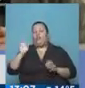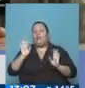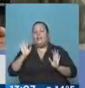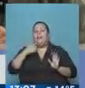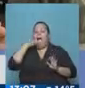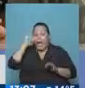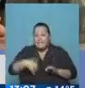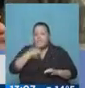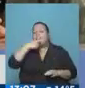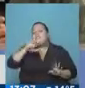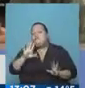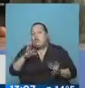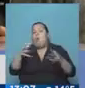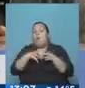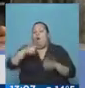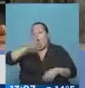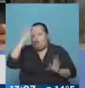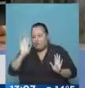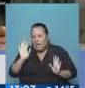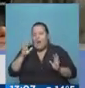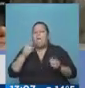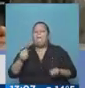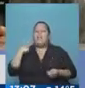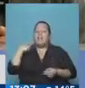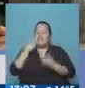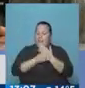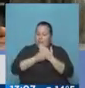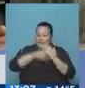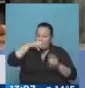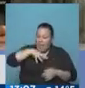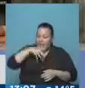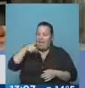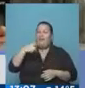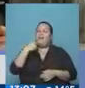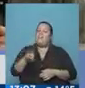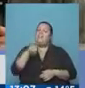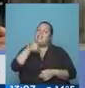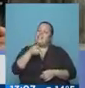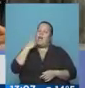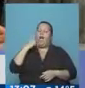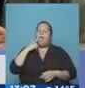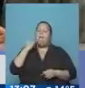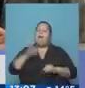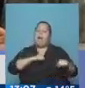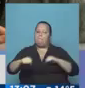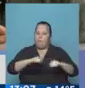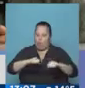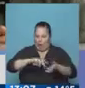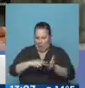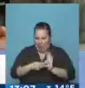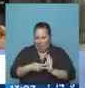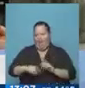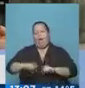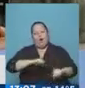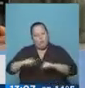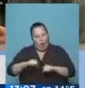aceptarían si fuese de algún organismo oficial pero para el jefe de gabinete aníbal fernández se trata de un pretexto para provocar un conflicto para